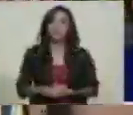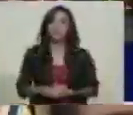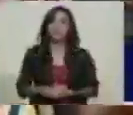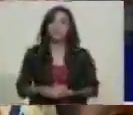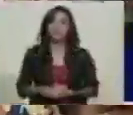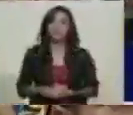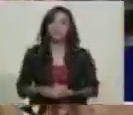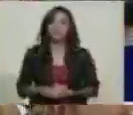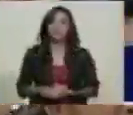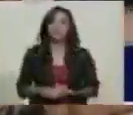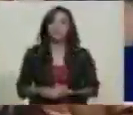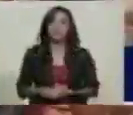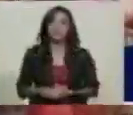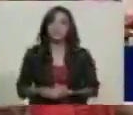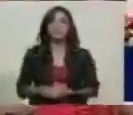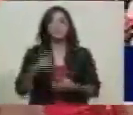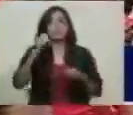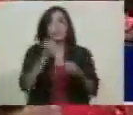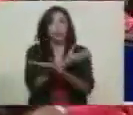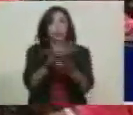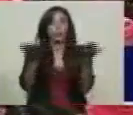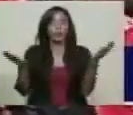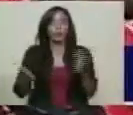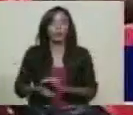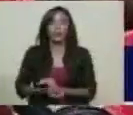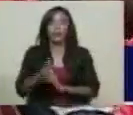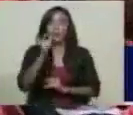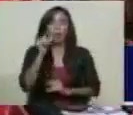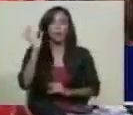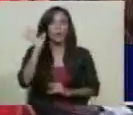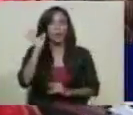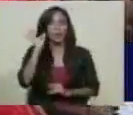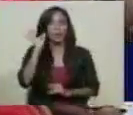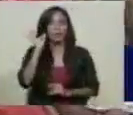Presidente, y a los compañeros y las compañeras